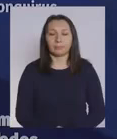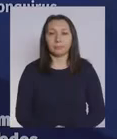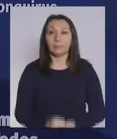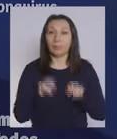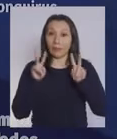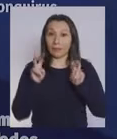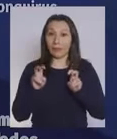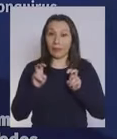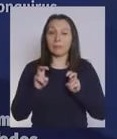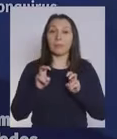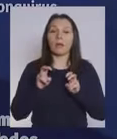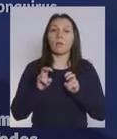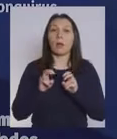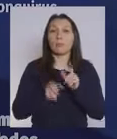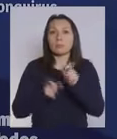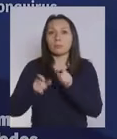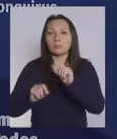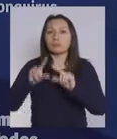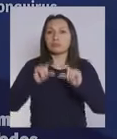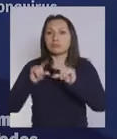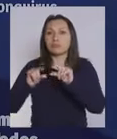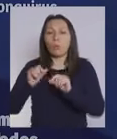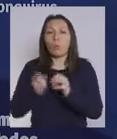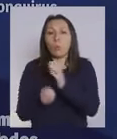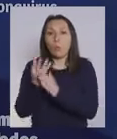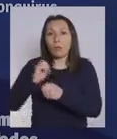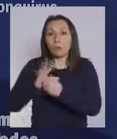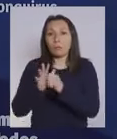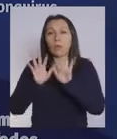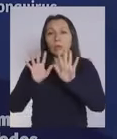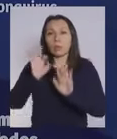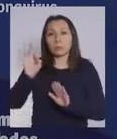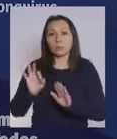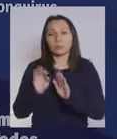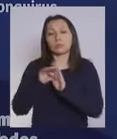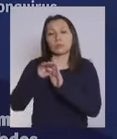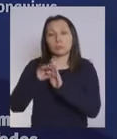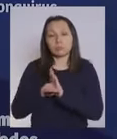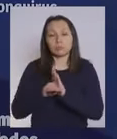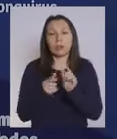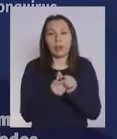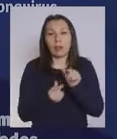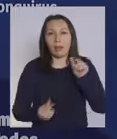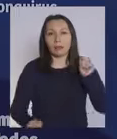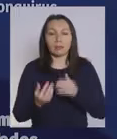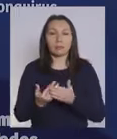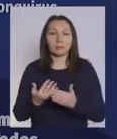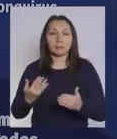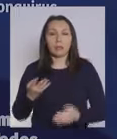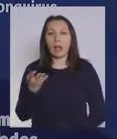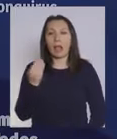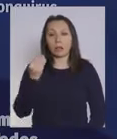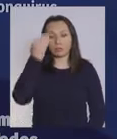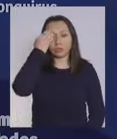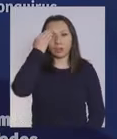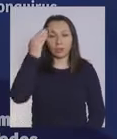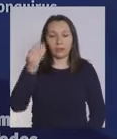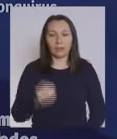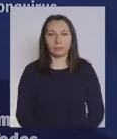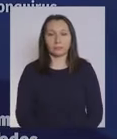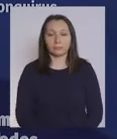con respecto a la variación de casos nuevos, han disminuido en un 10% a nivel nacional en los últimos 14